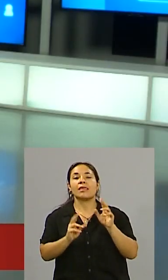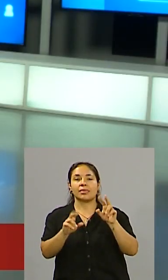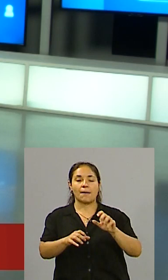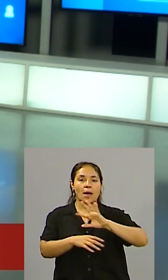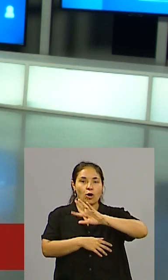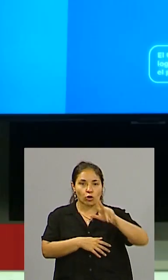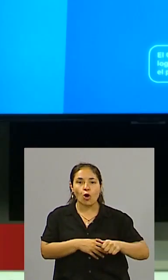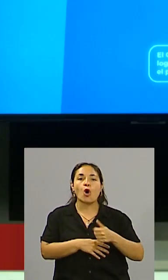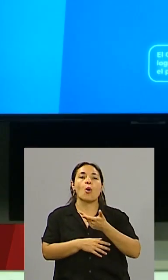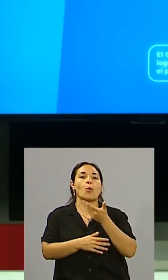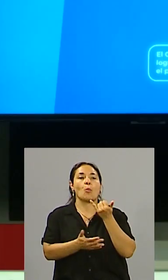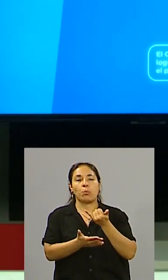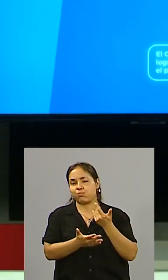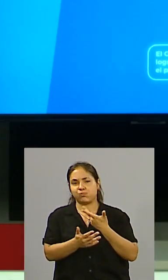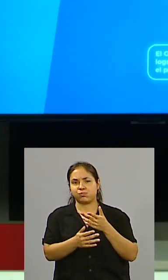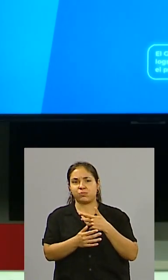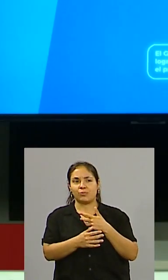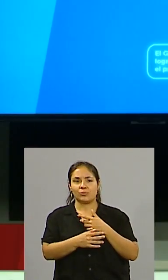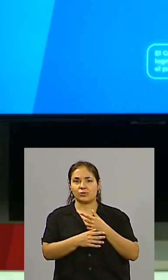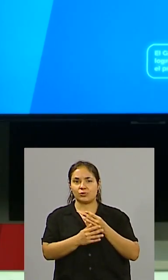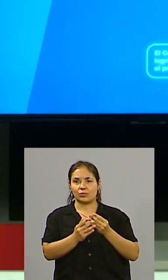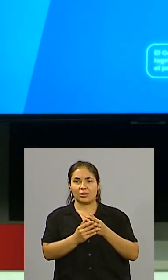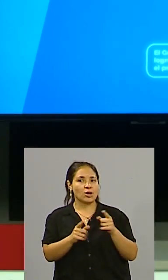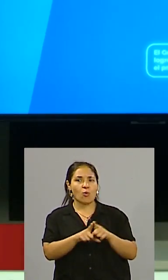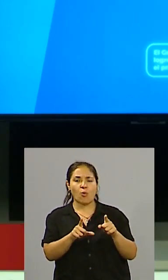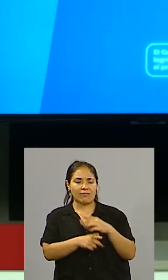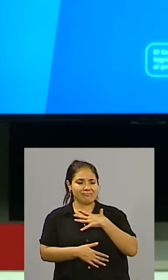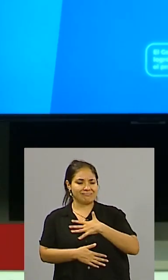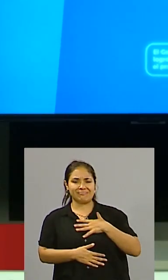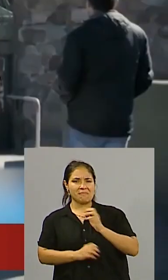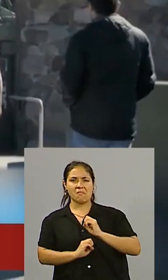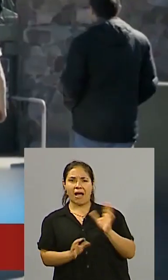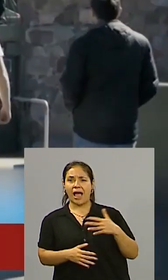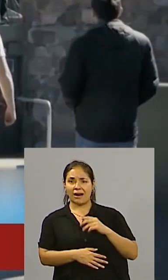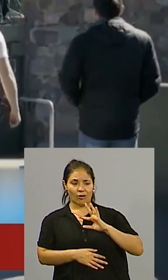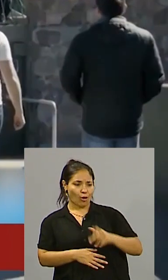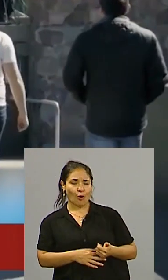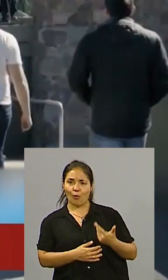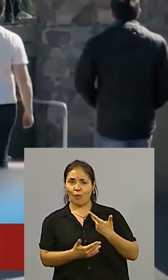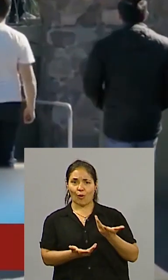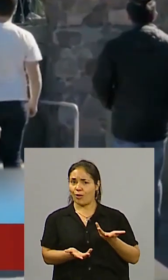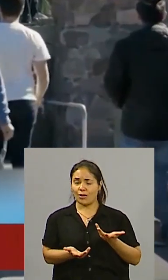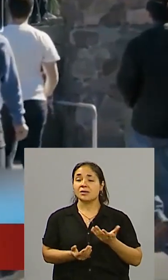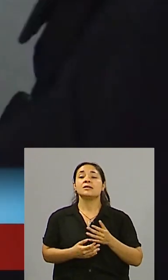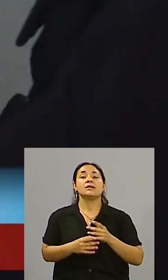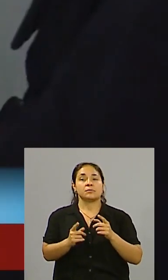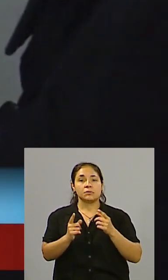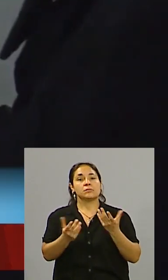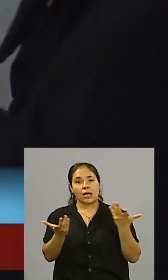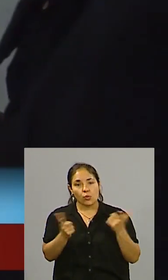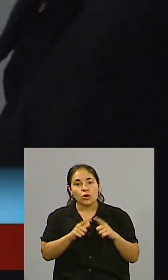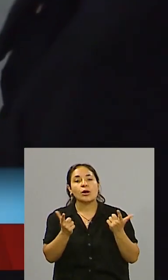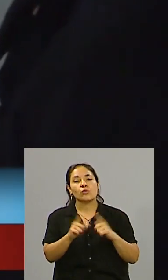de hurtos menores, pero que bueno, son realmente incómodos. Entonces, bueno, estamos teniendo justamente muchas reuniones para